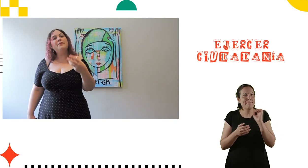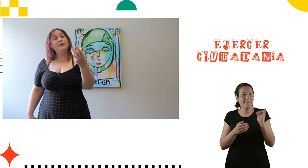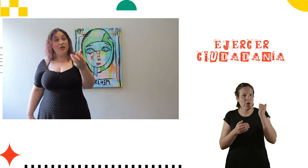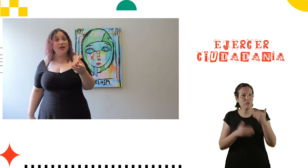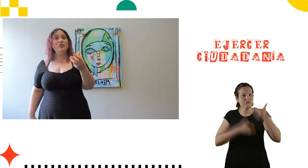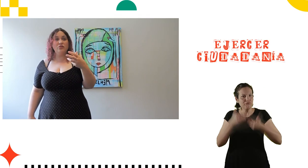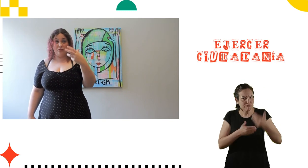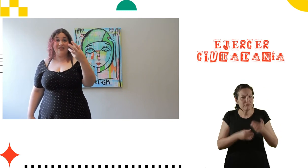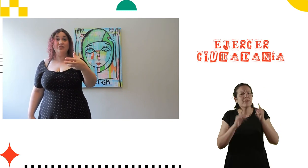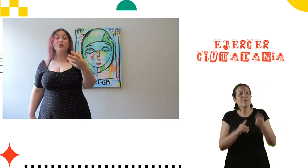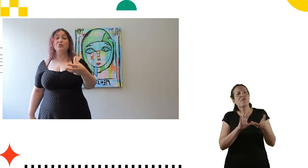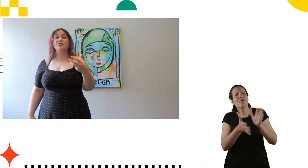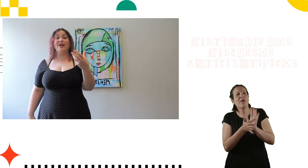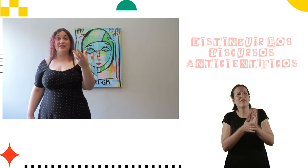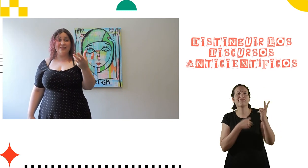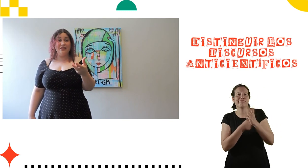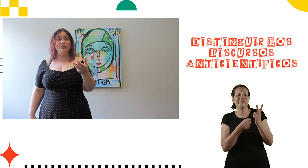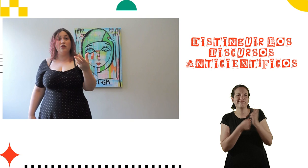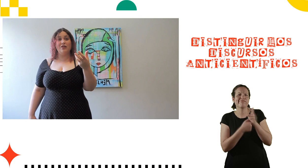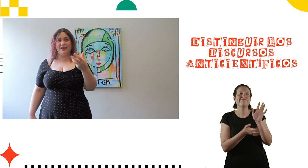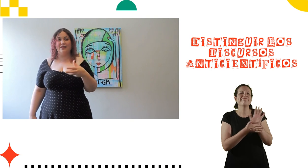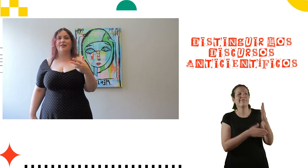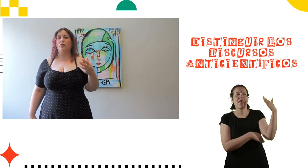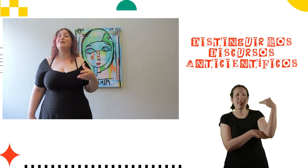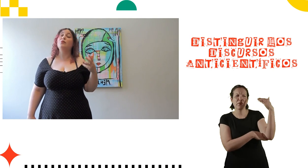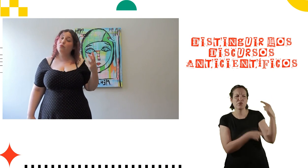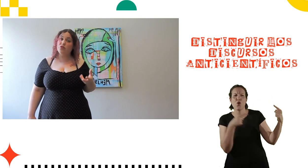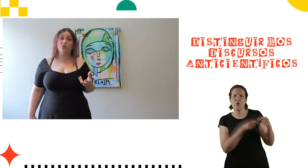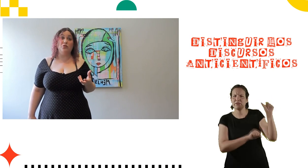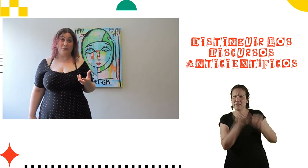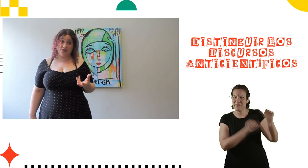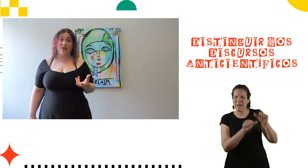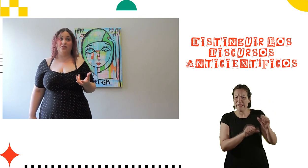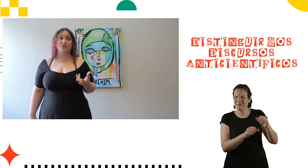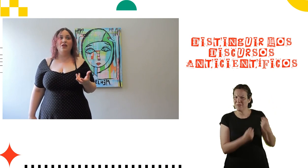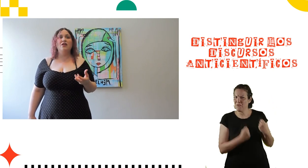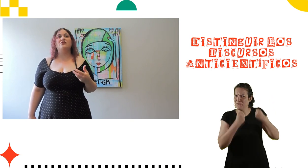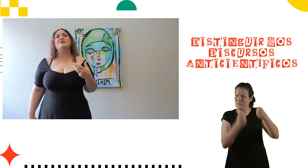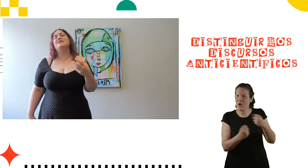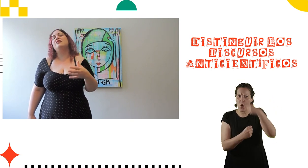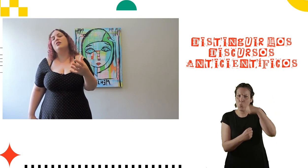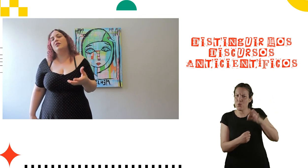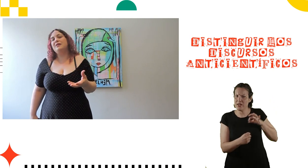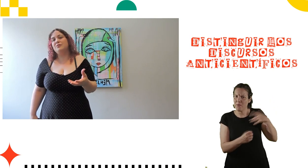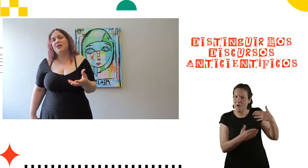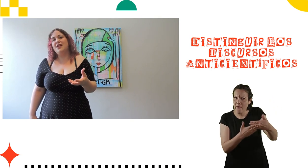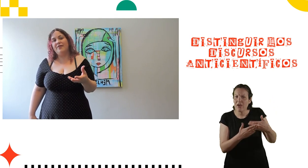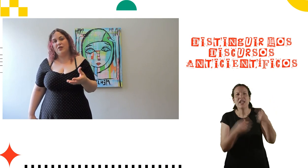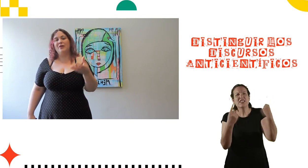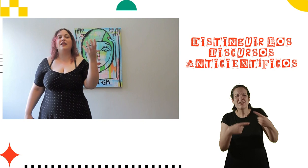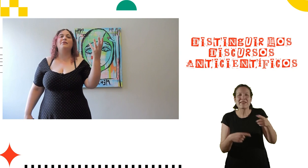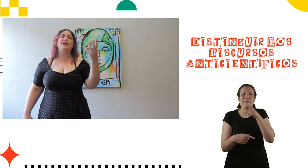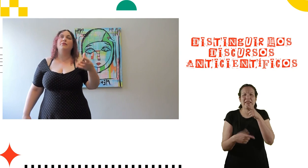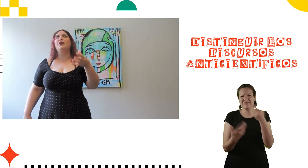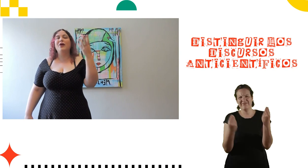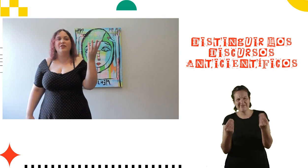nos permite protegernos de estos discursos anticientíficos que se recrudecieron mucho en los últimos años. Entonces, quizás hay cosas que nos parecen muy delirantes,